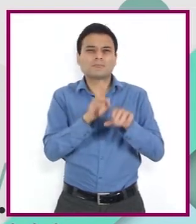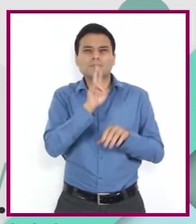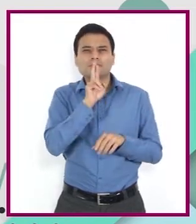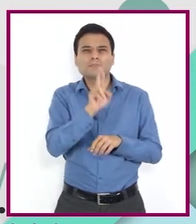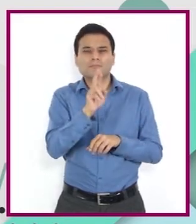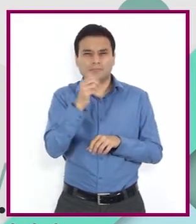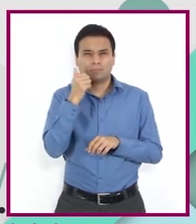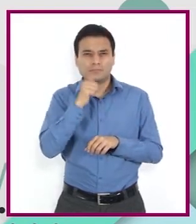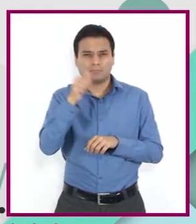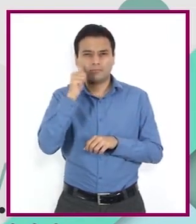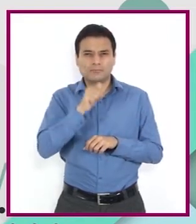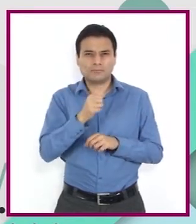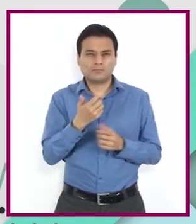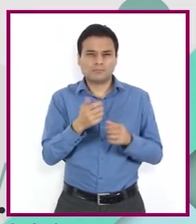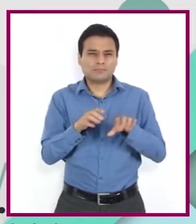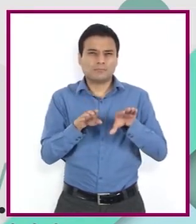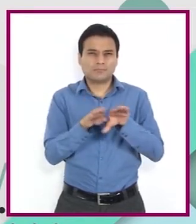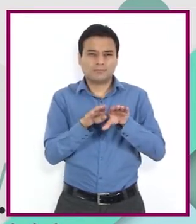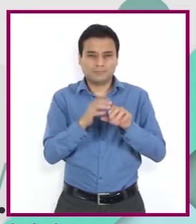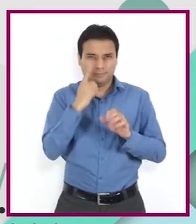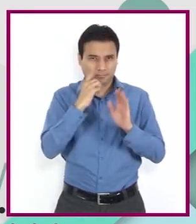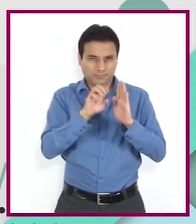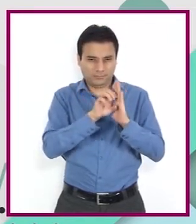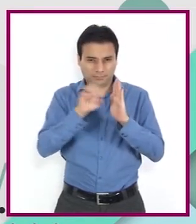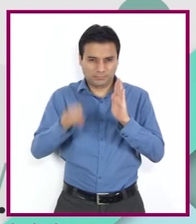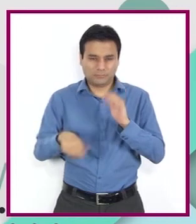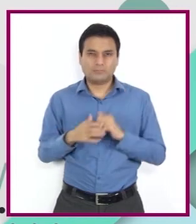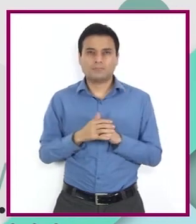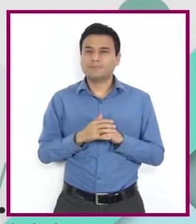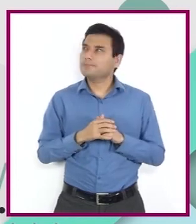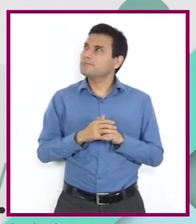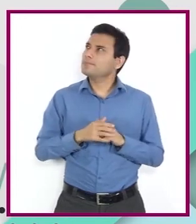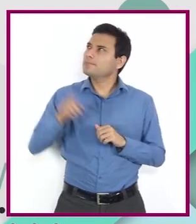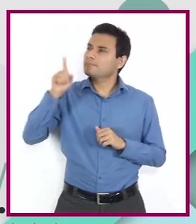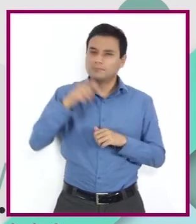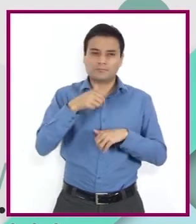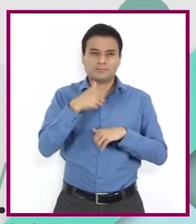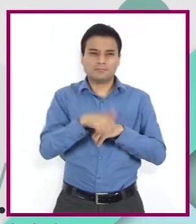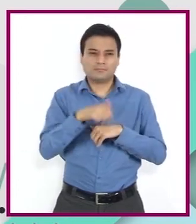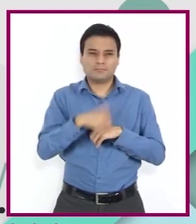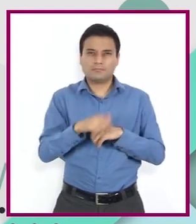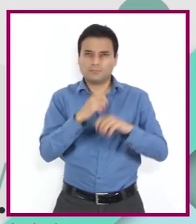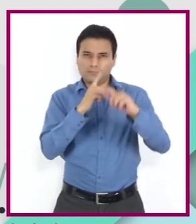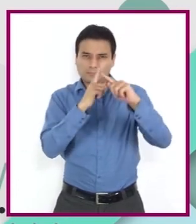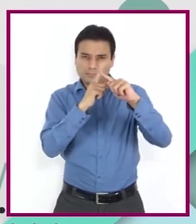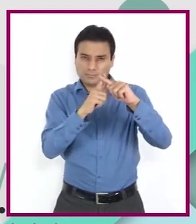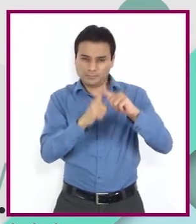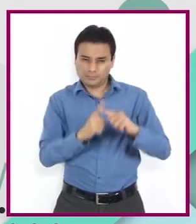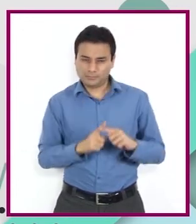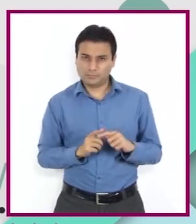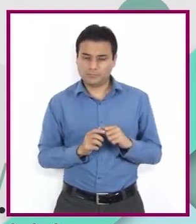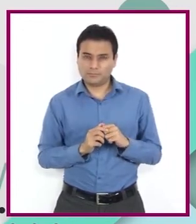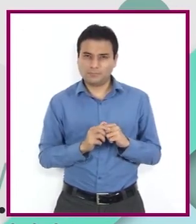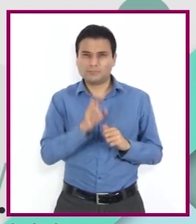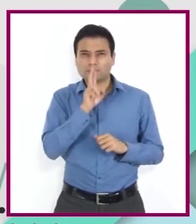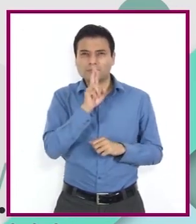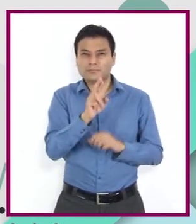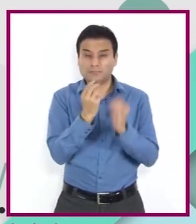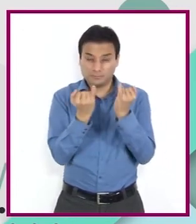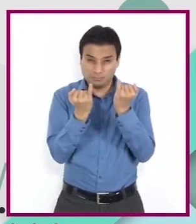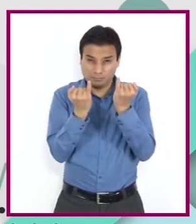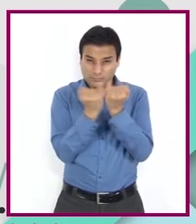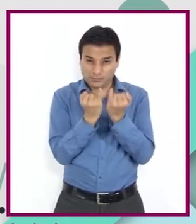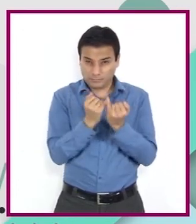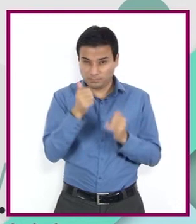mismo valor? Si multiplico cada pareja de datos de las diferentes magnitudes, ¿obtengo como